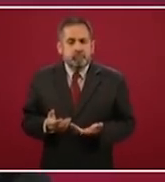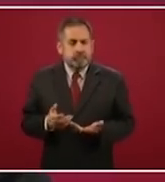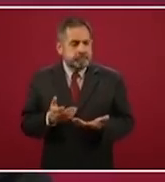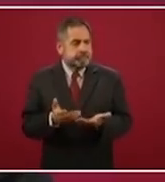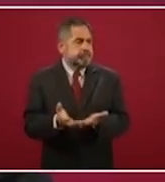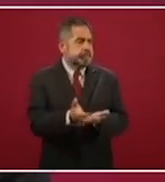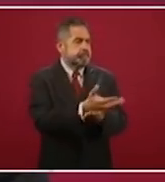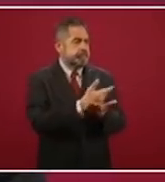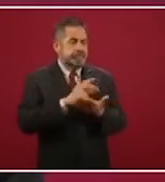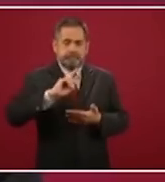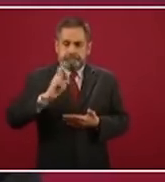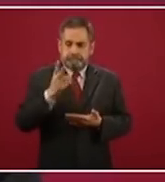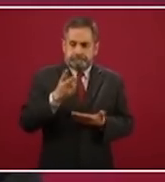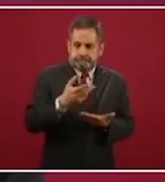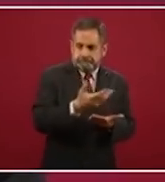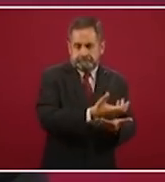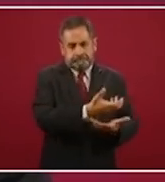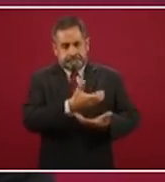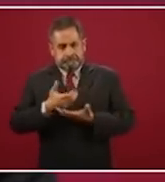recuperado